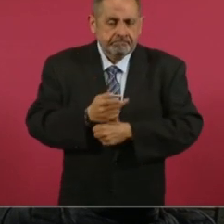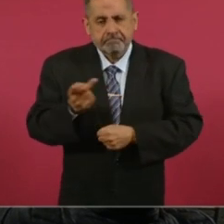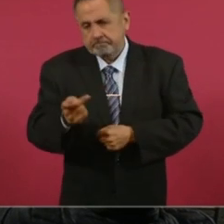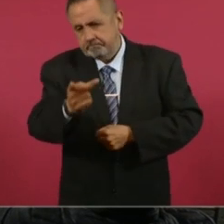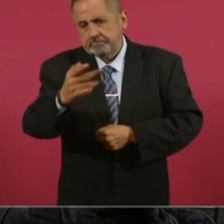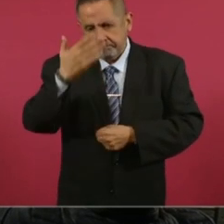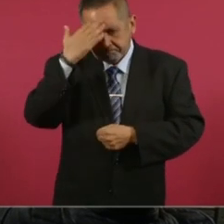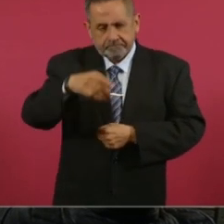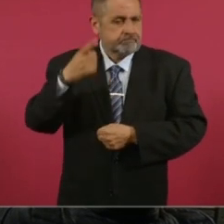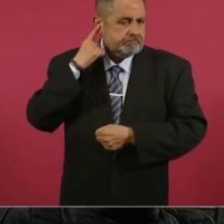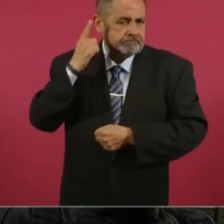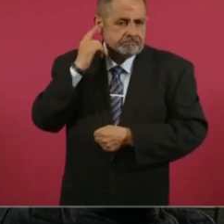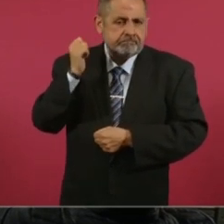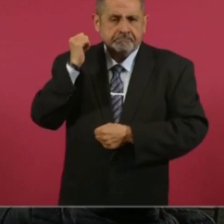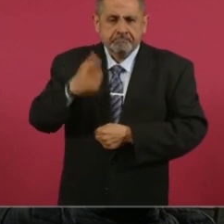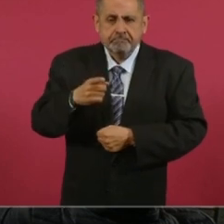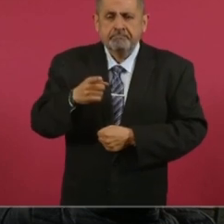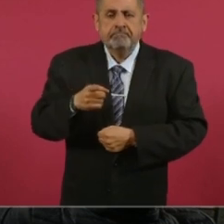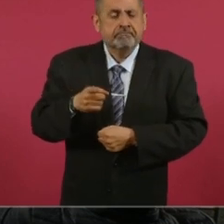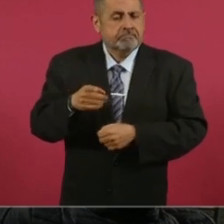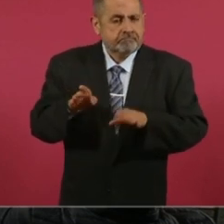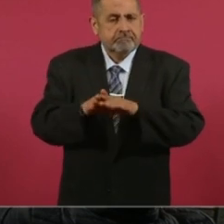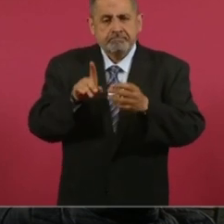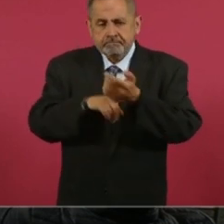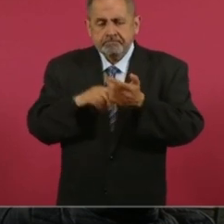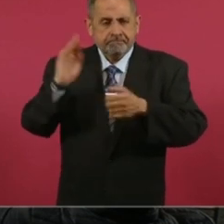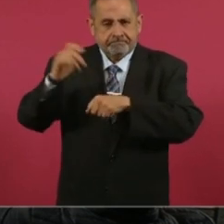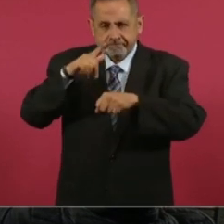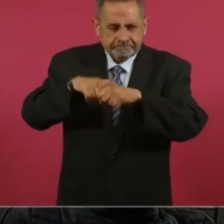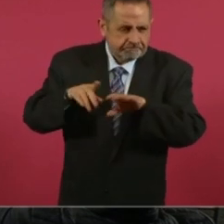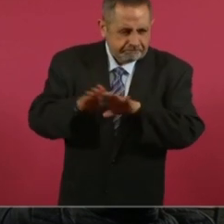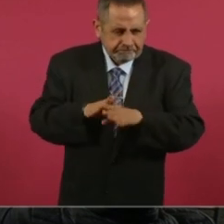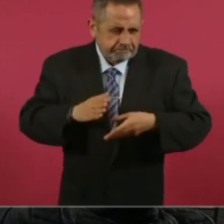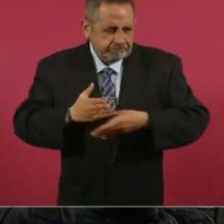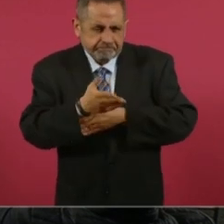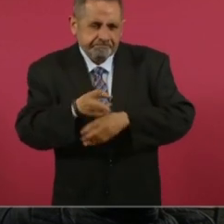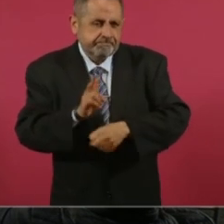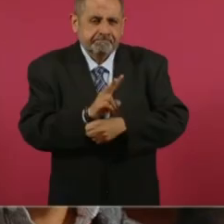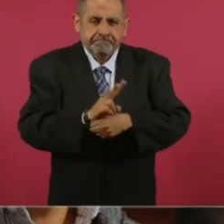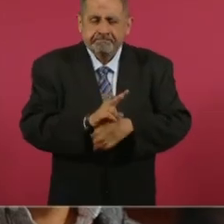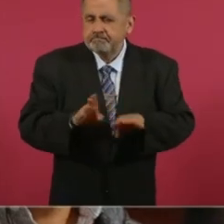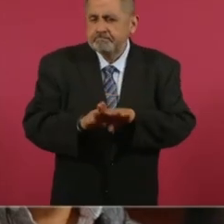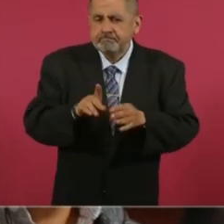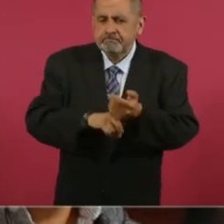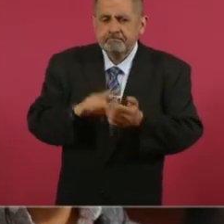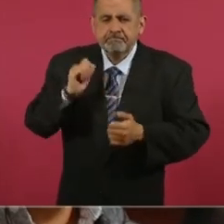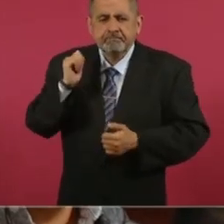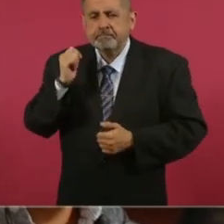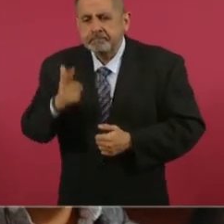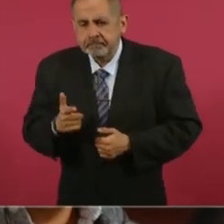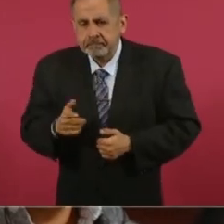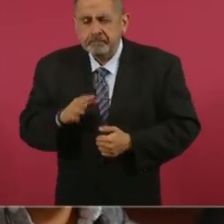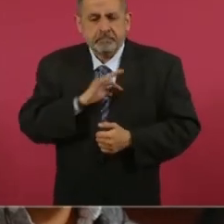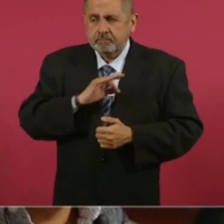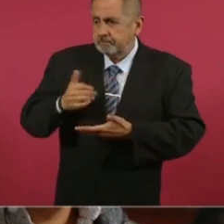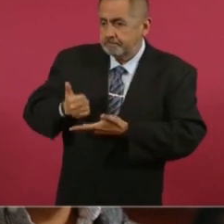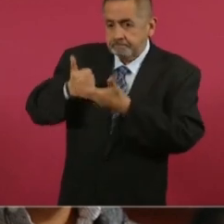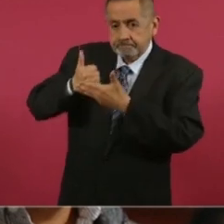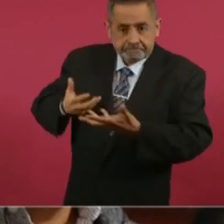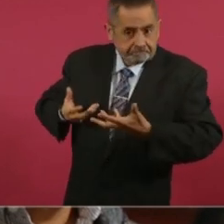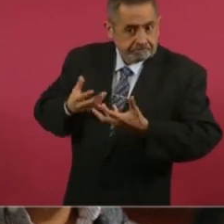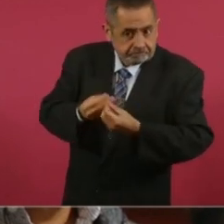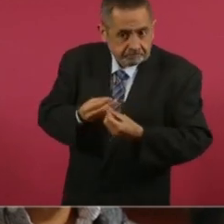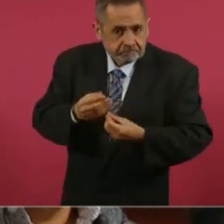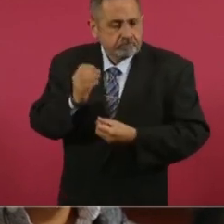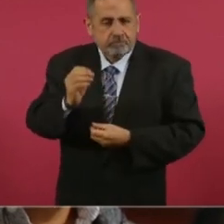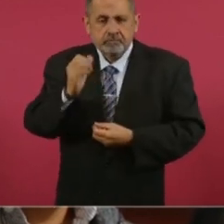Preguntarle si ya tenía usted una evaluación de este asunto, si se podría cooperar en ese sentido o por